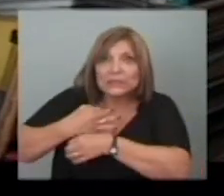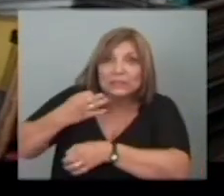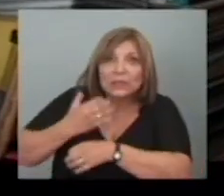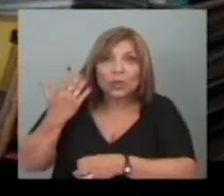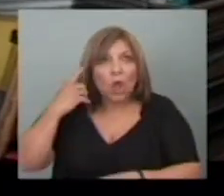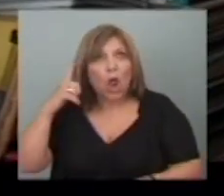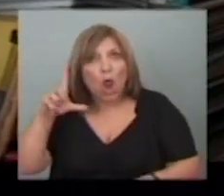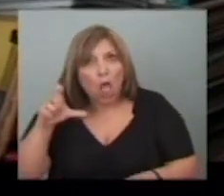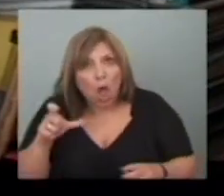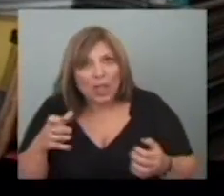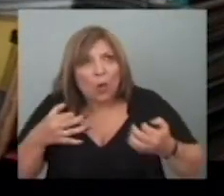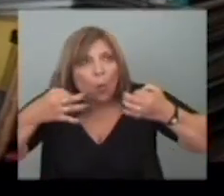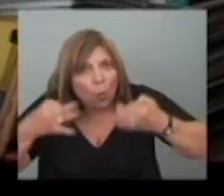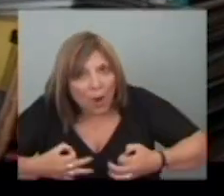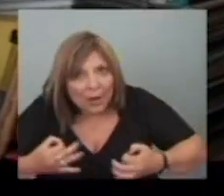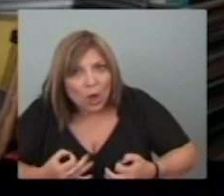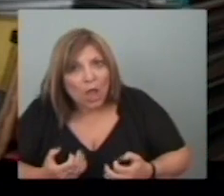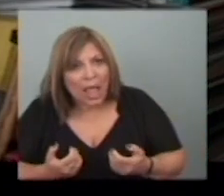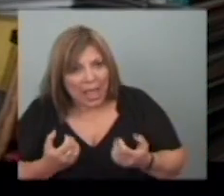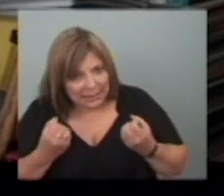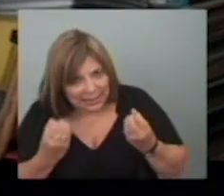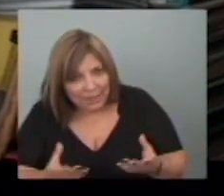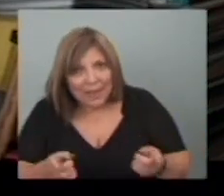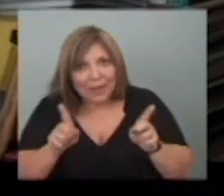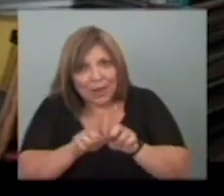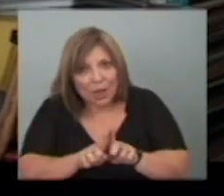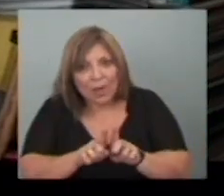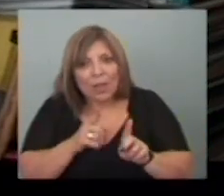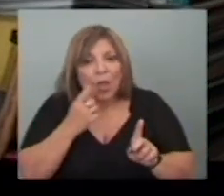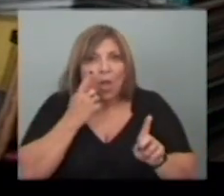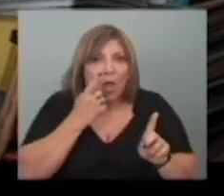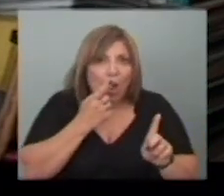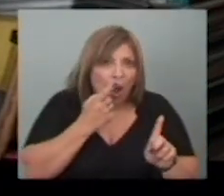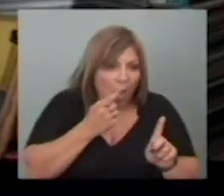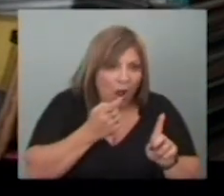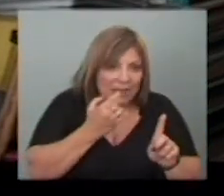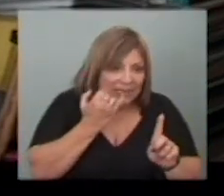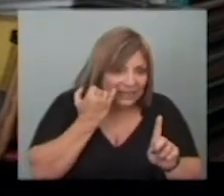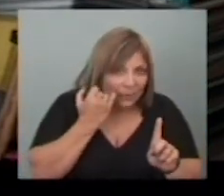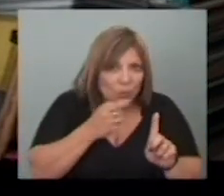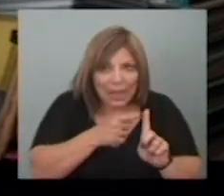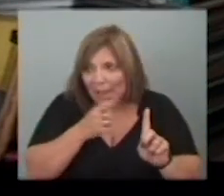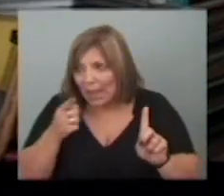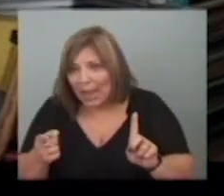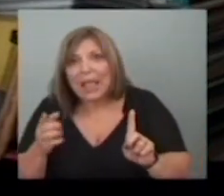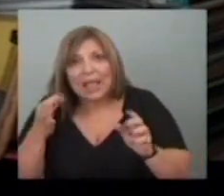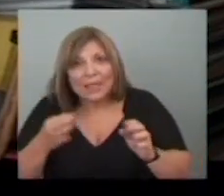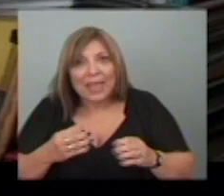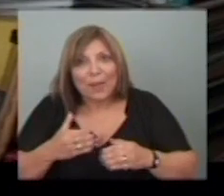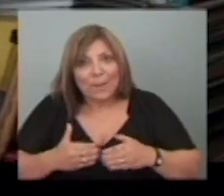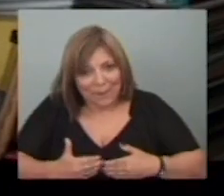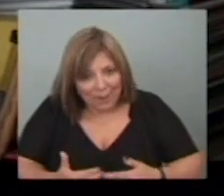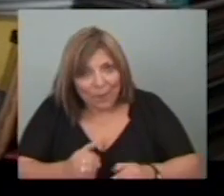lo lógico, lo bueno, lo permitido es la unión de genital con genital en busca de la procreación. Todo